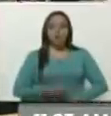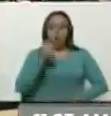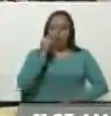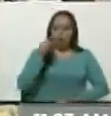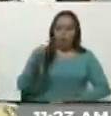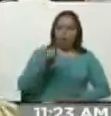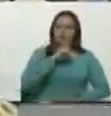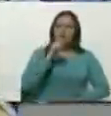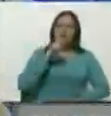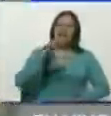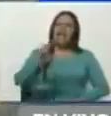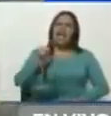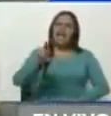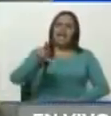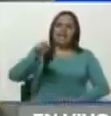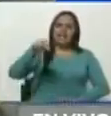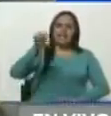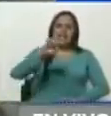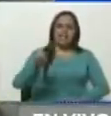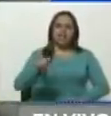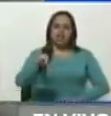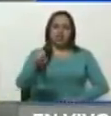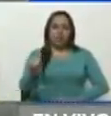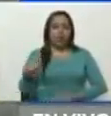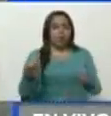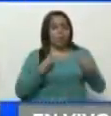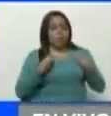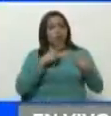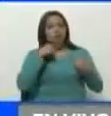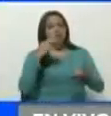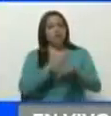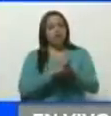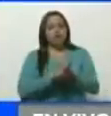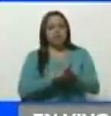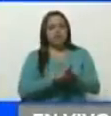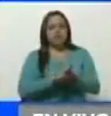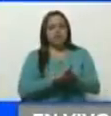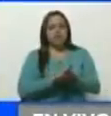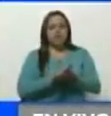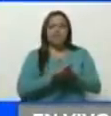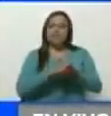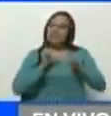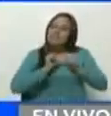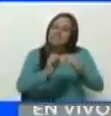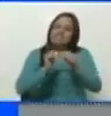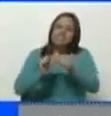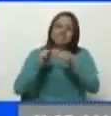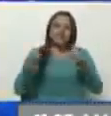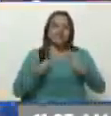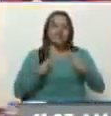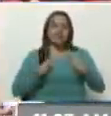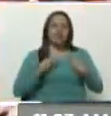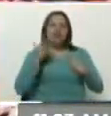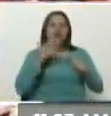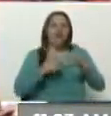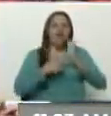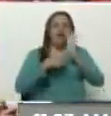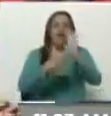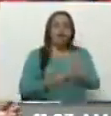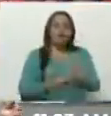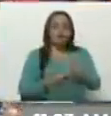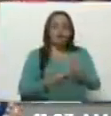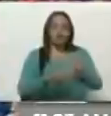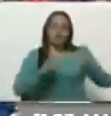murió y sigue viviendo entre nosotros como ejemplo de santidad apostólica, católica